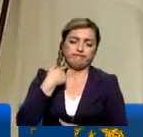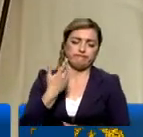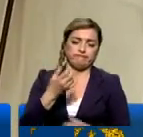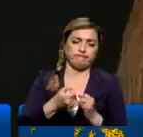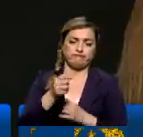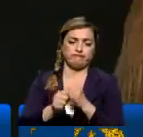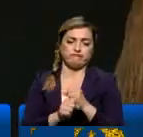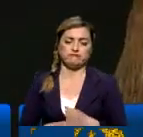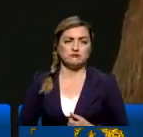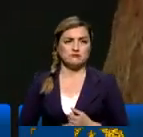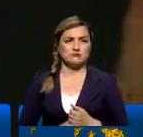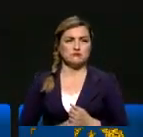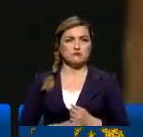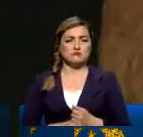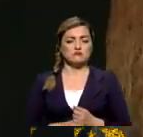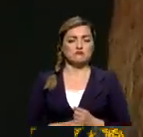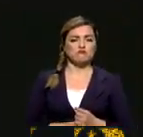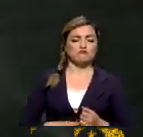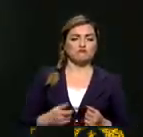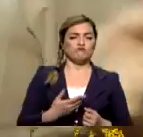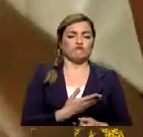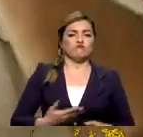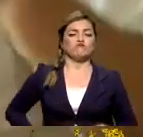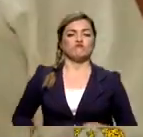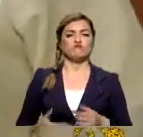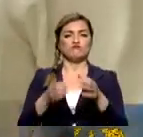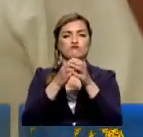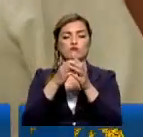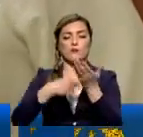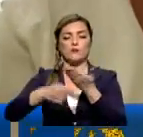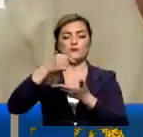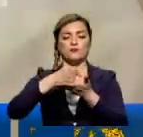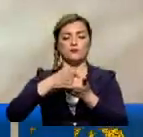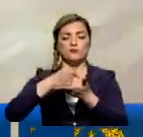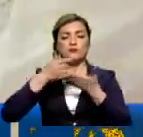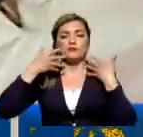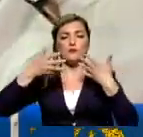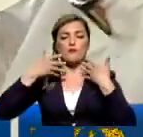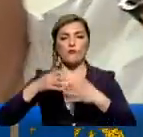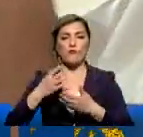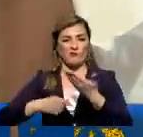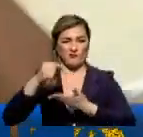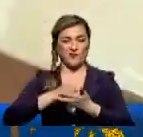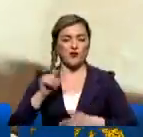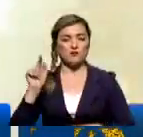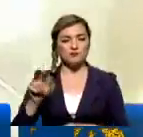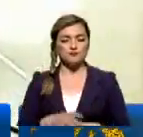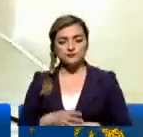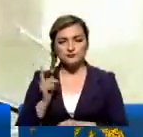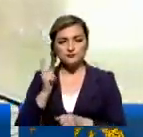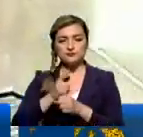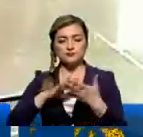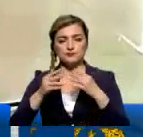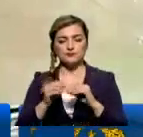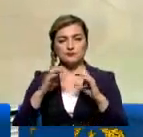para el final de año. Pedro Iván Serrano es también presidente de la Asociación de Hoteleros del Guayas. Nos explica que cumplir con la resolución del COE Nacional